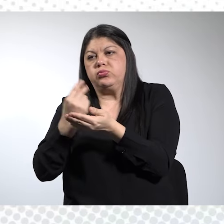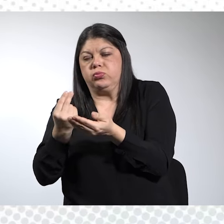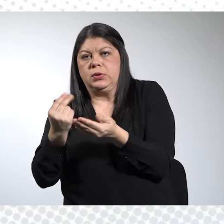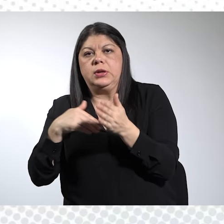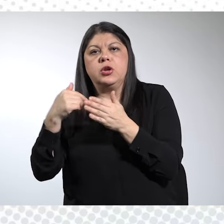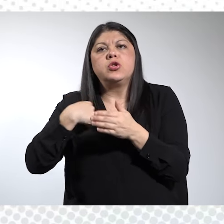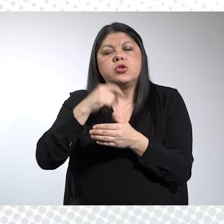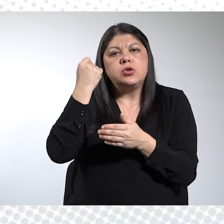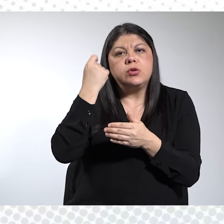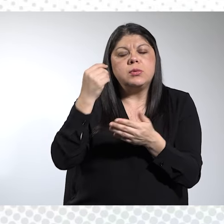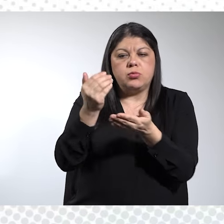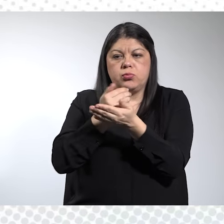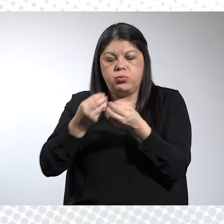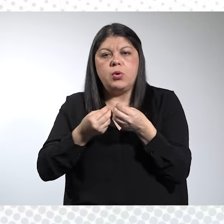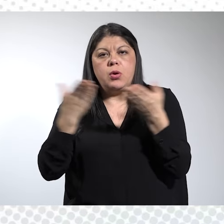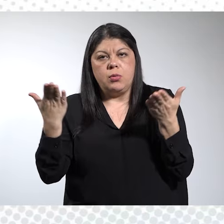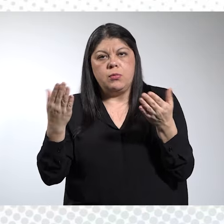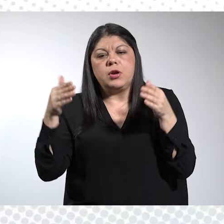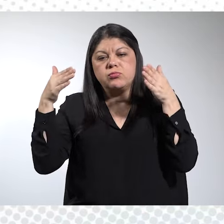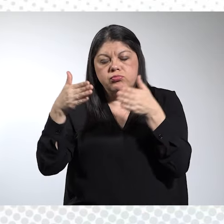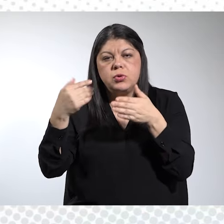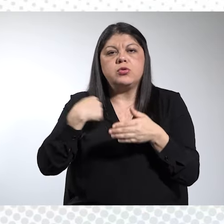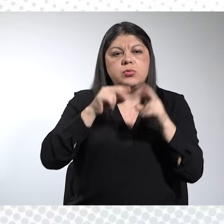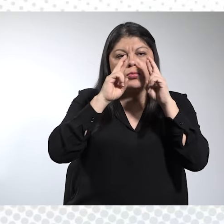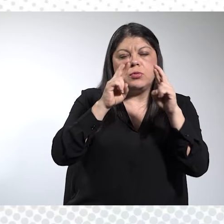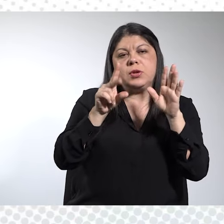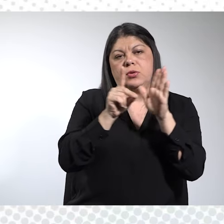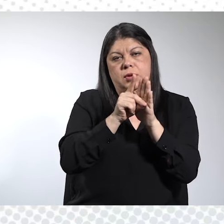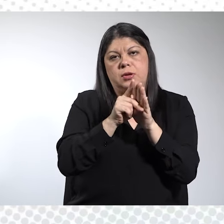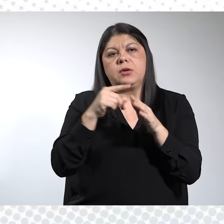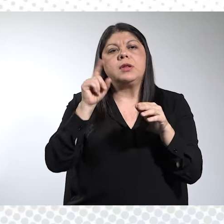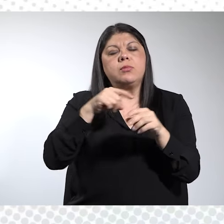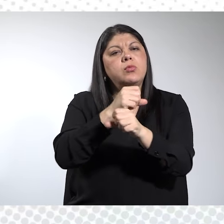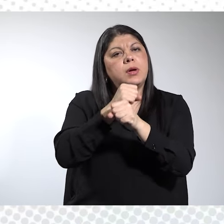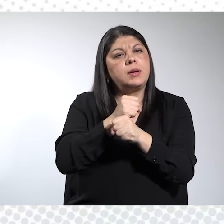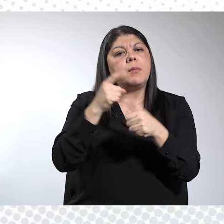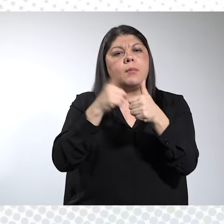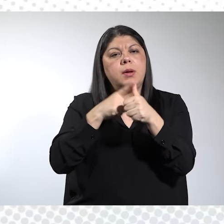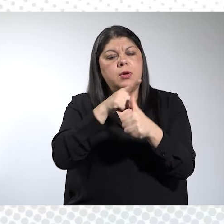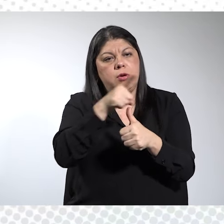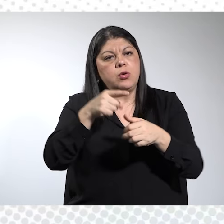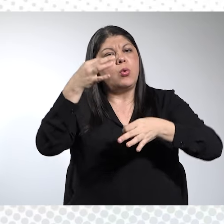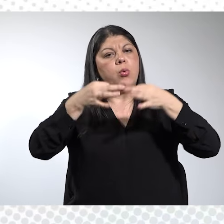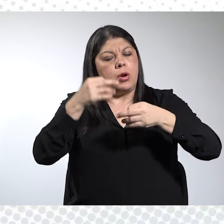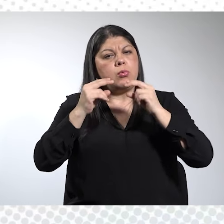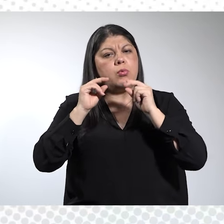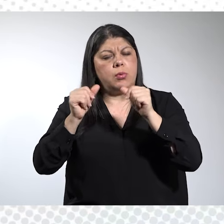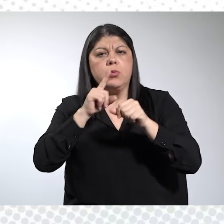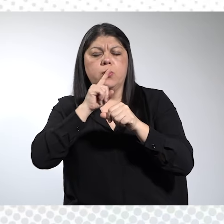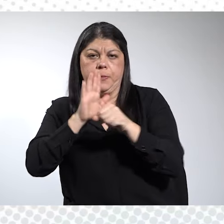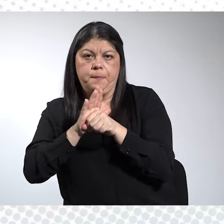recursos. Pues entendemos que también la inversión pública va para ellos. El respeto a sus derechos es garantizarles, primero, que han tenido una justicia